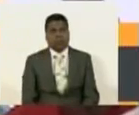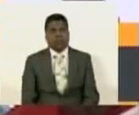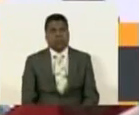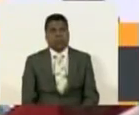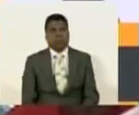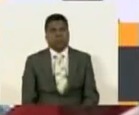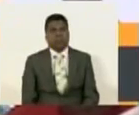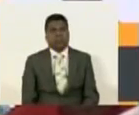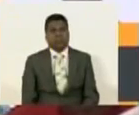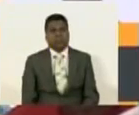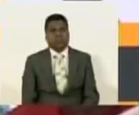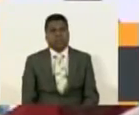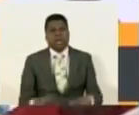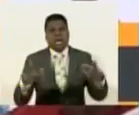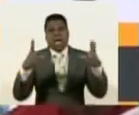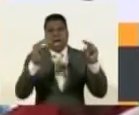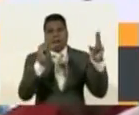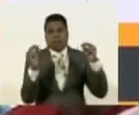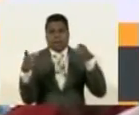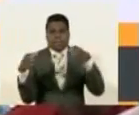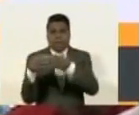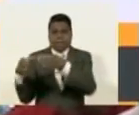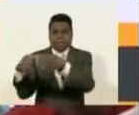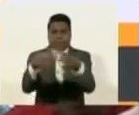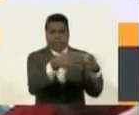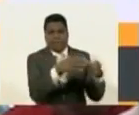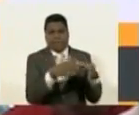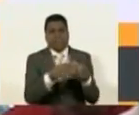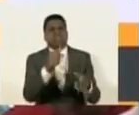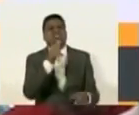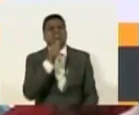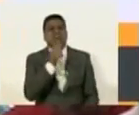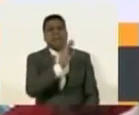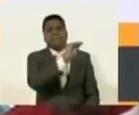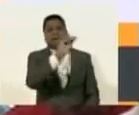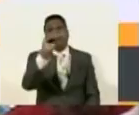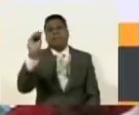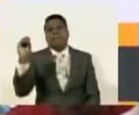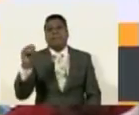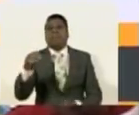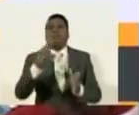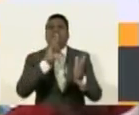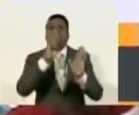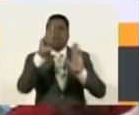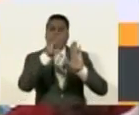los sectores de este país. Y quien convoca pone las reglas.